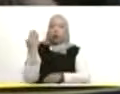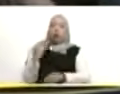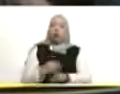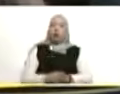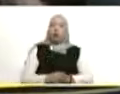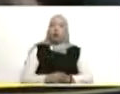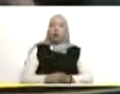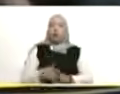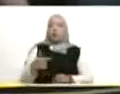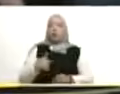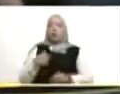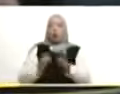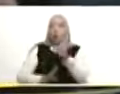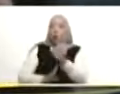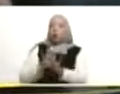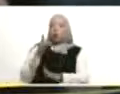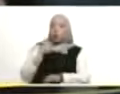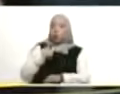yo me crié